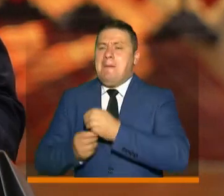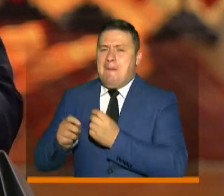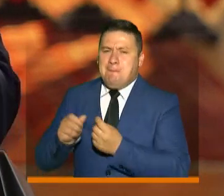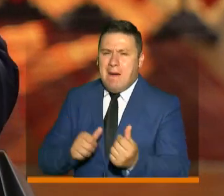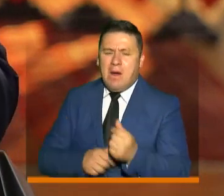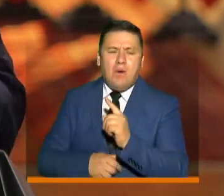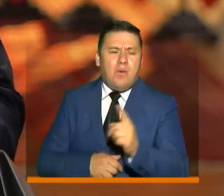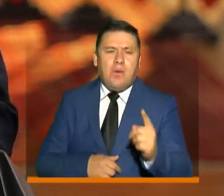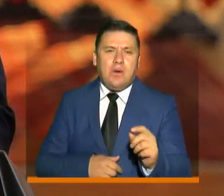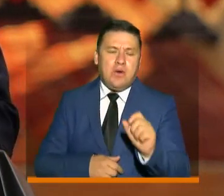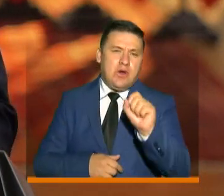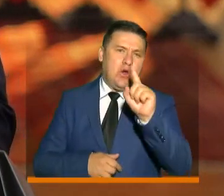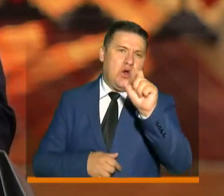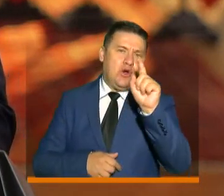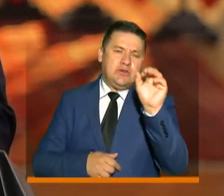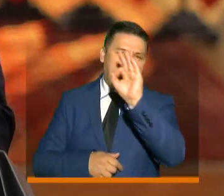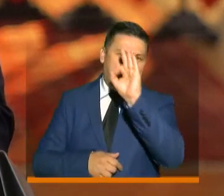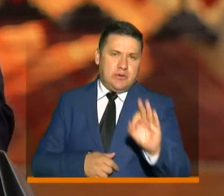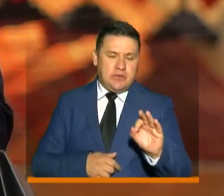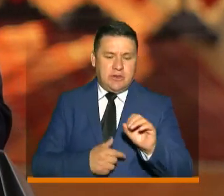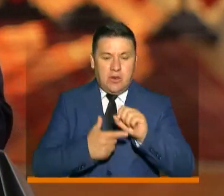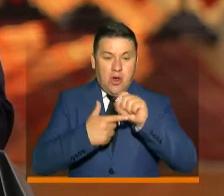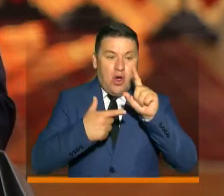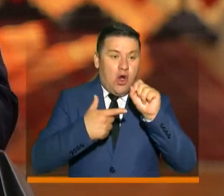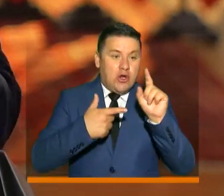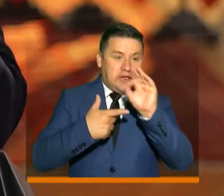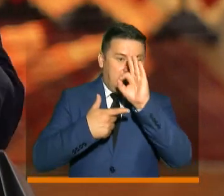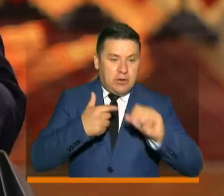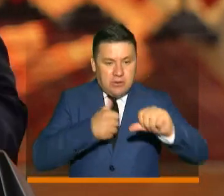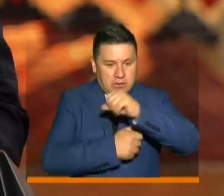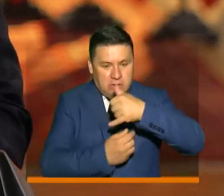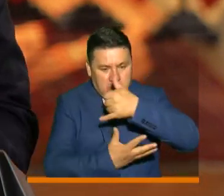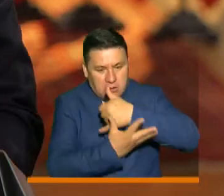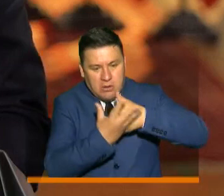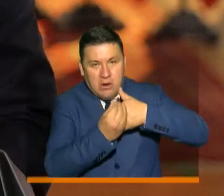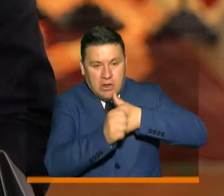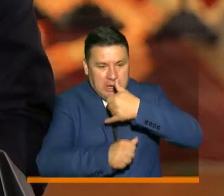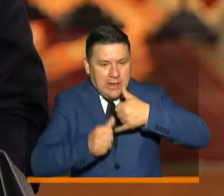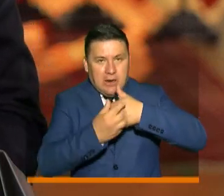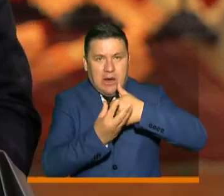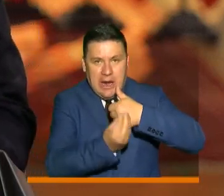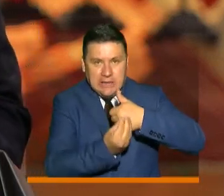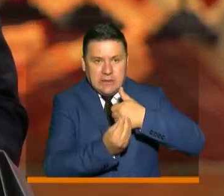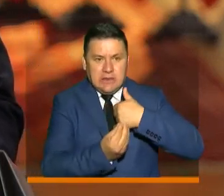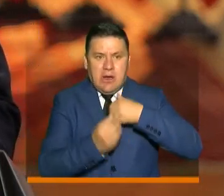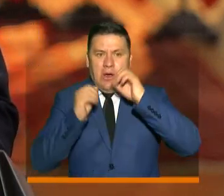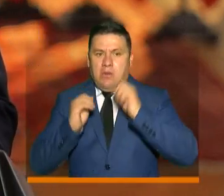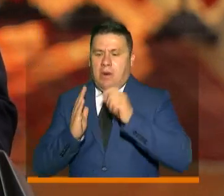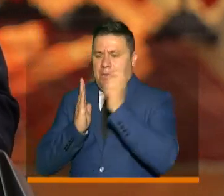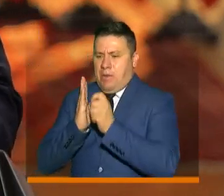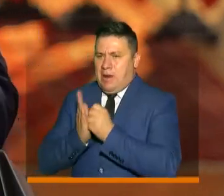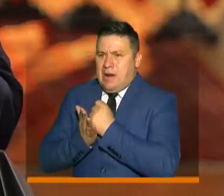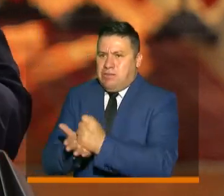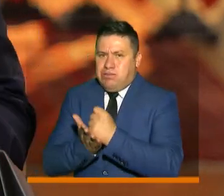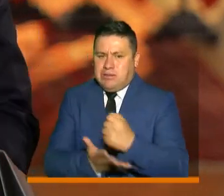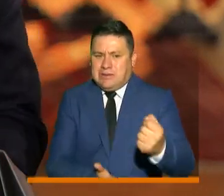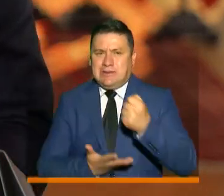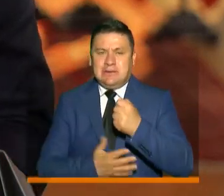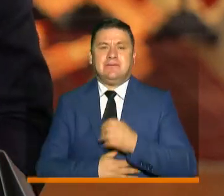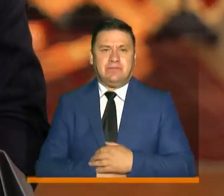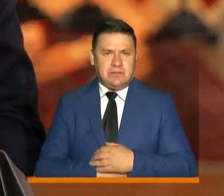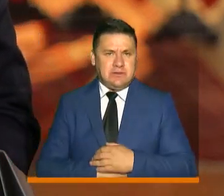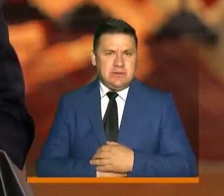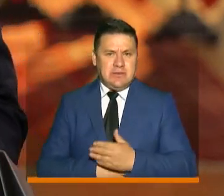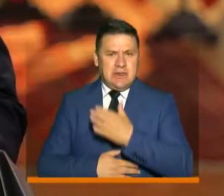cercanos al 11 por ciento del producto interno bruto para hacer posible nuestra agenda tomamos las